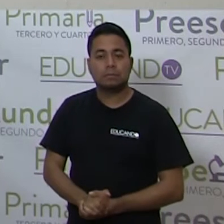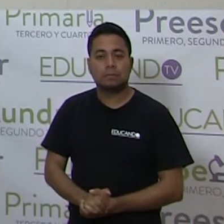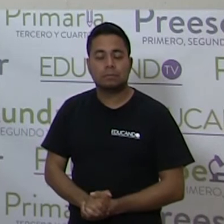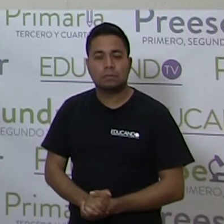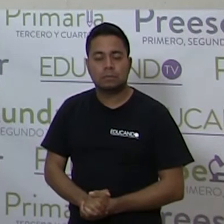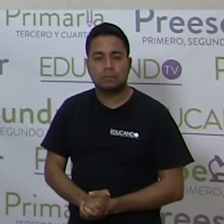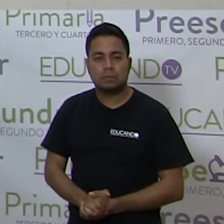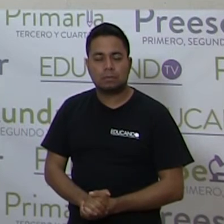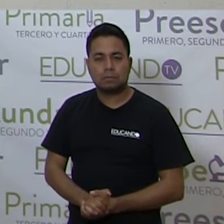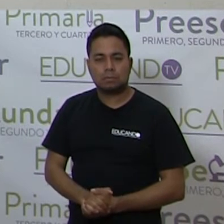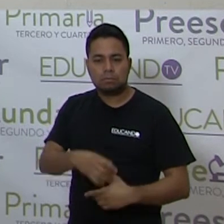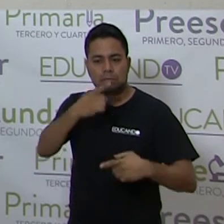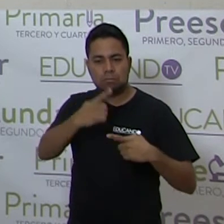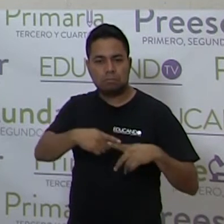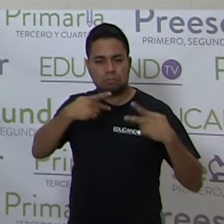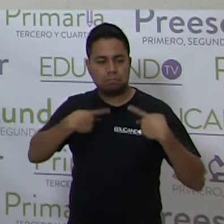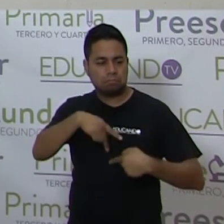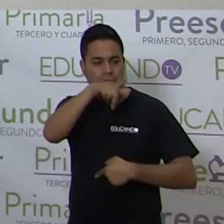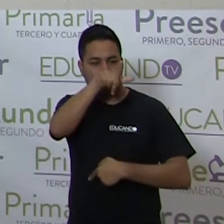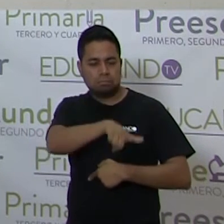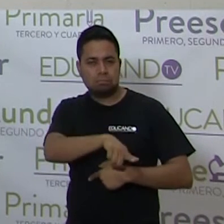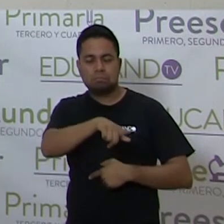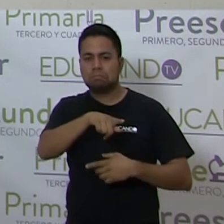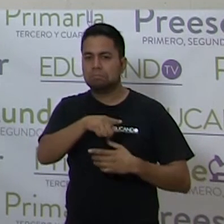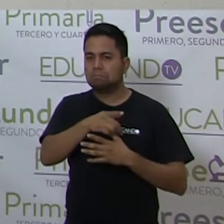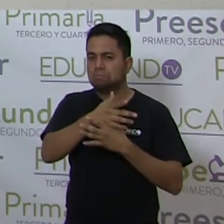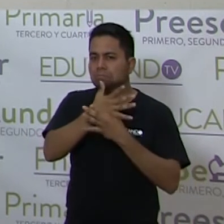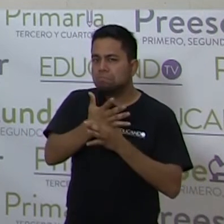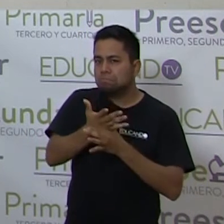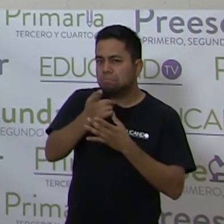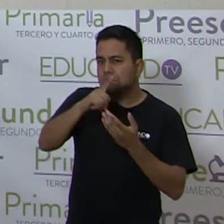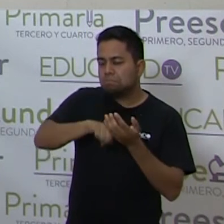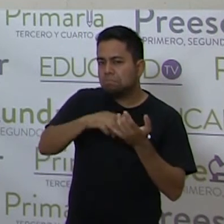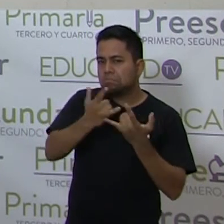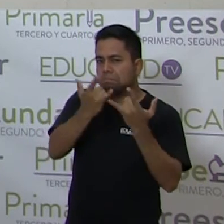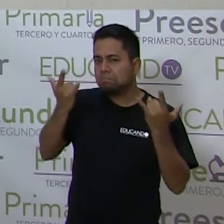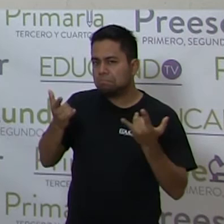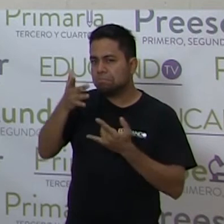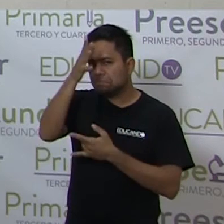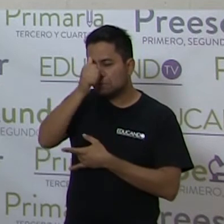Ahora, ¿qué personajes aparecen? Bueno, como nos dimos